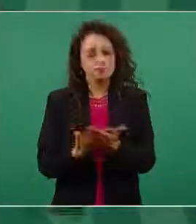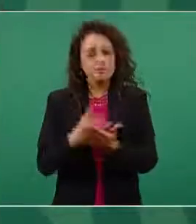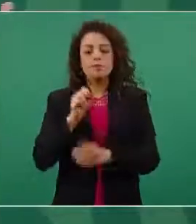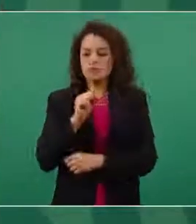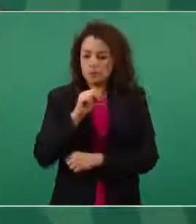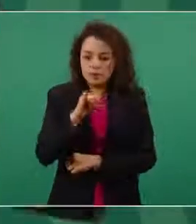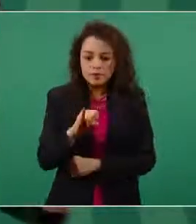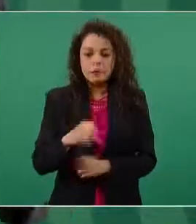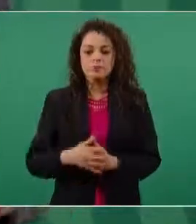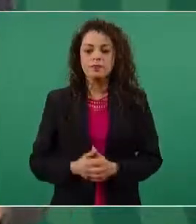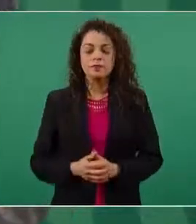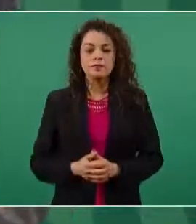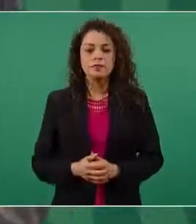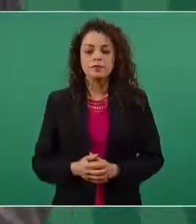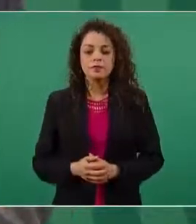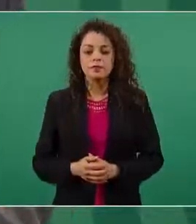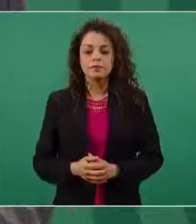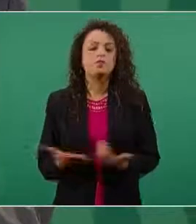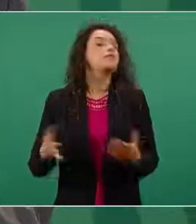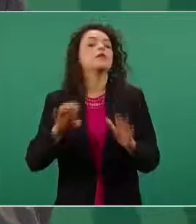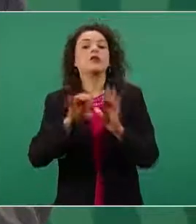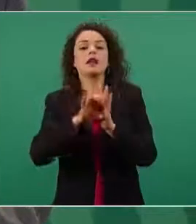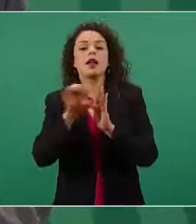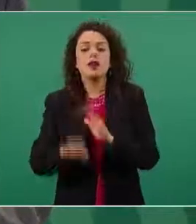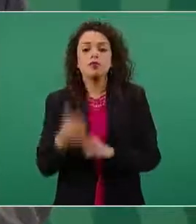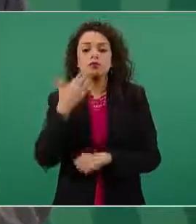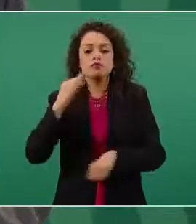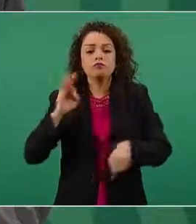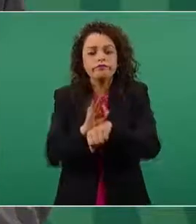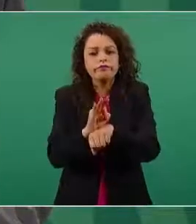se quedan en estado de indefensión.